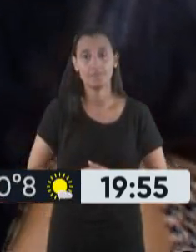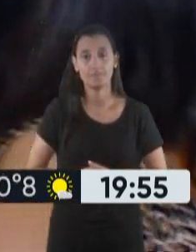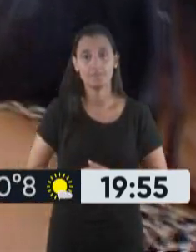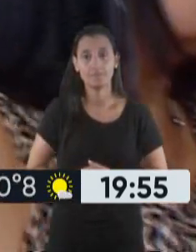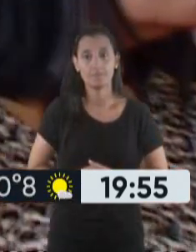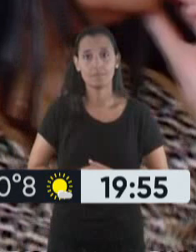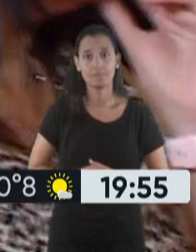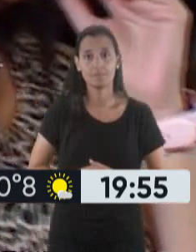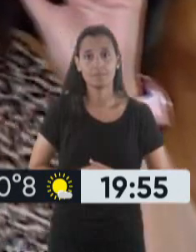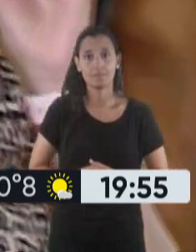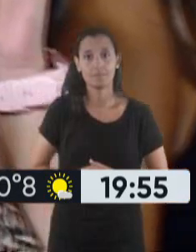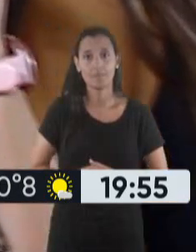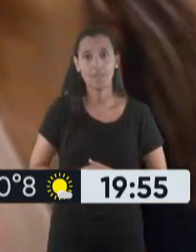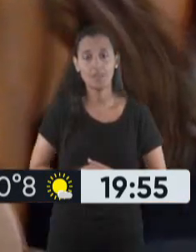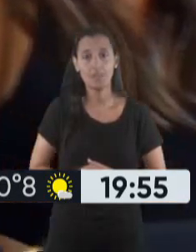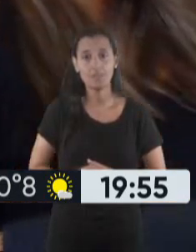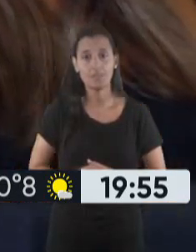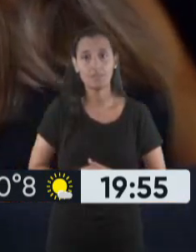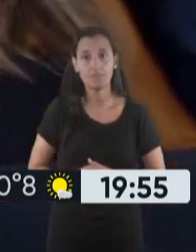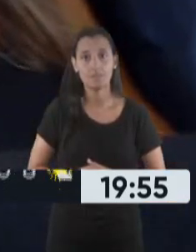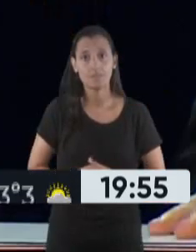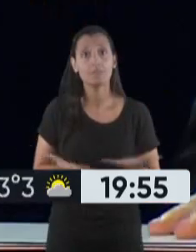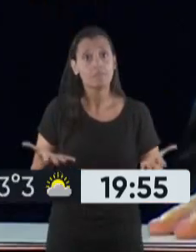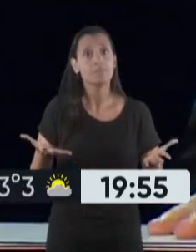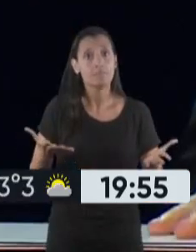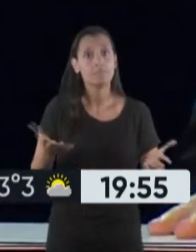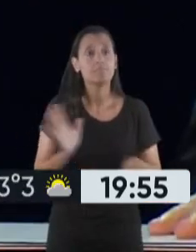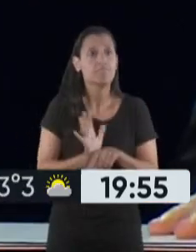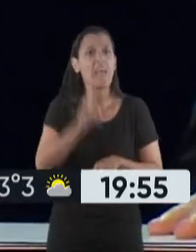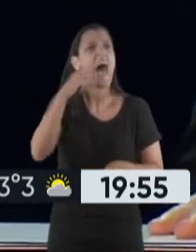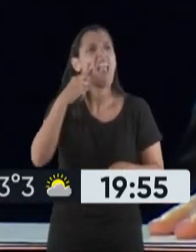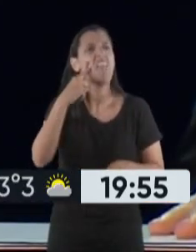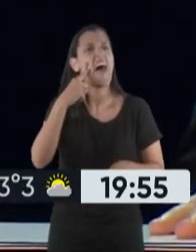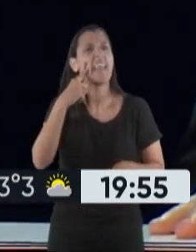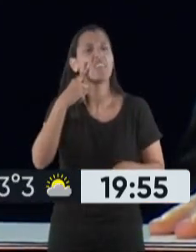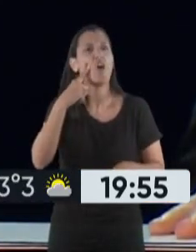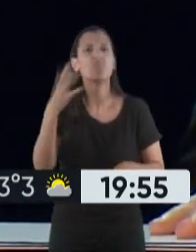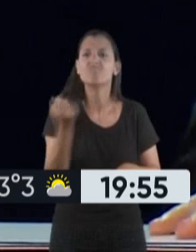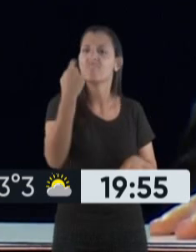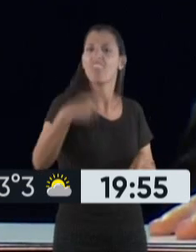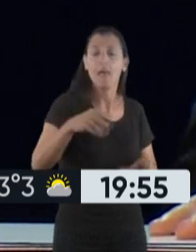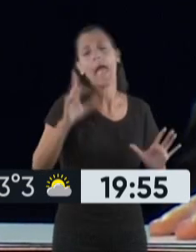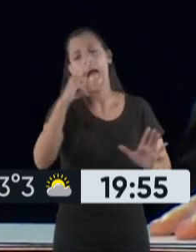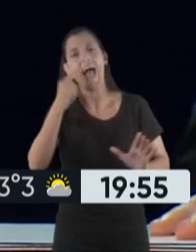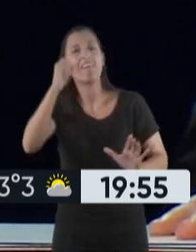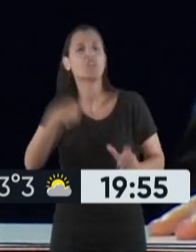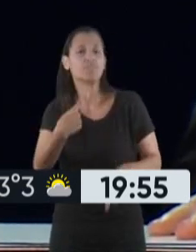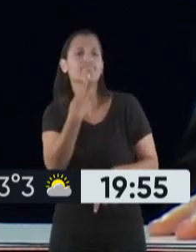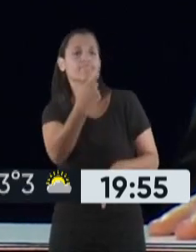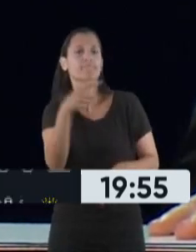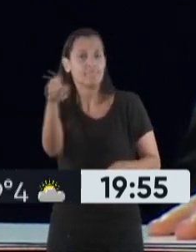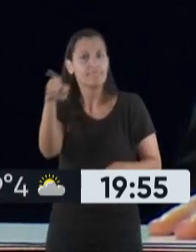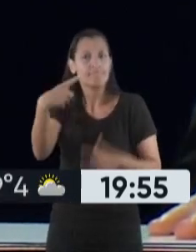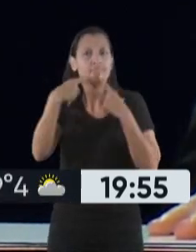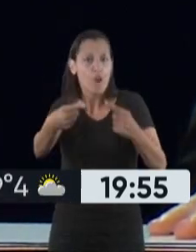Entonces, ¿qué mérito puede caberle a Alberto? Bueno, en todo caso tiene el mérito de haberse dado cuenta que allí había un reclamo justo, había un